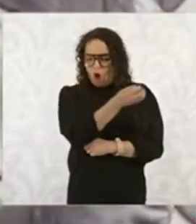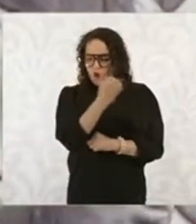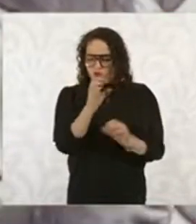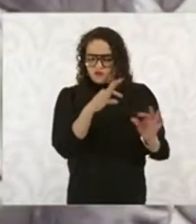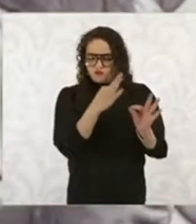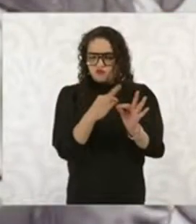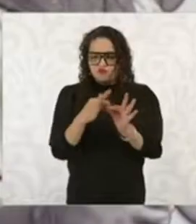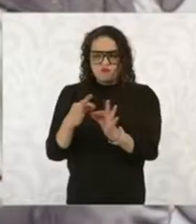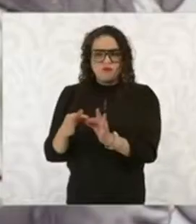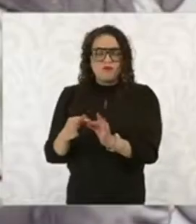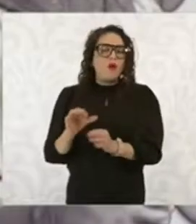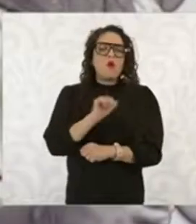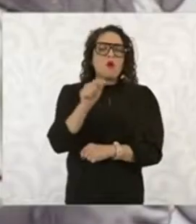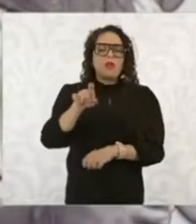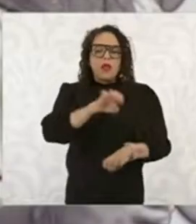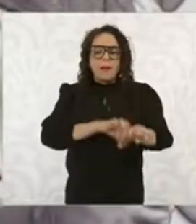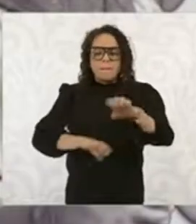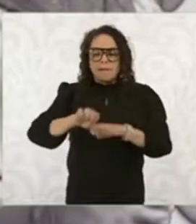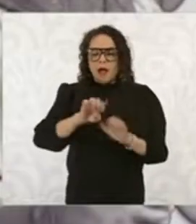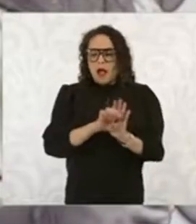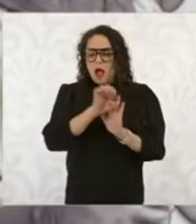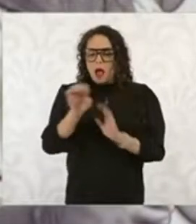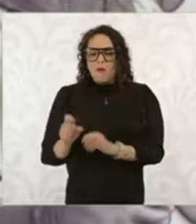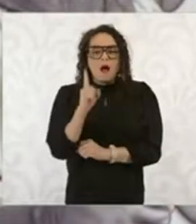Empresas, por ejemplo, de agua,